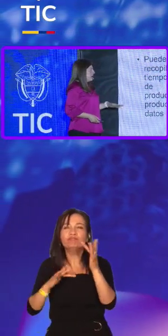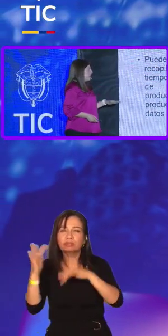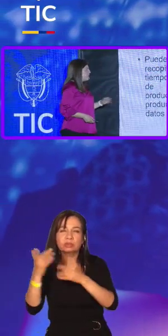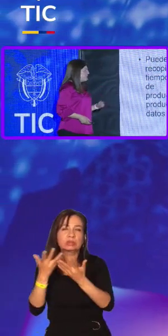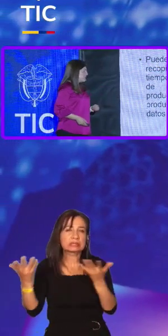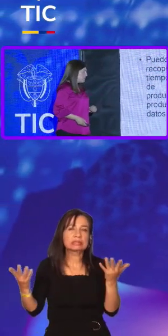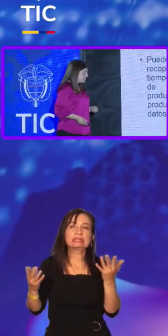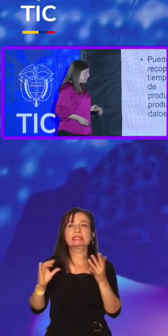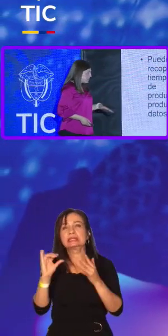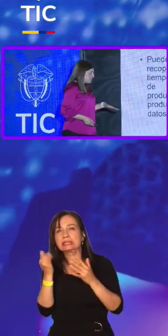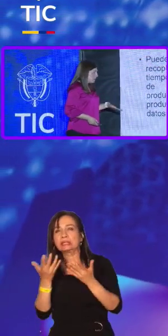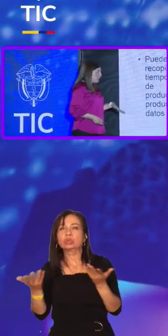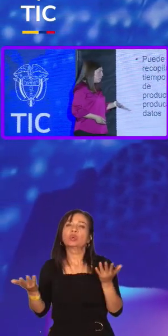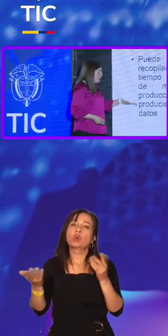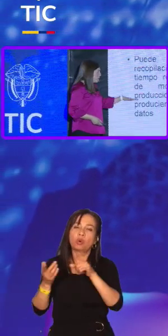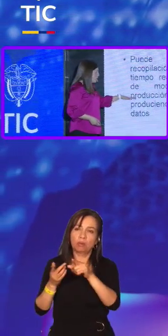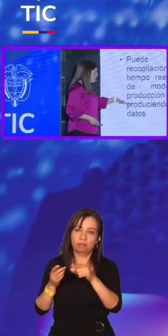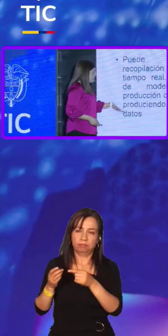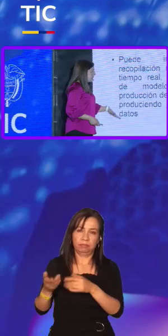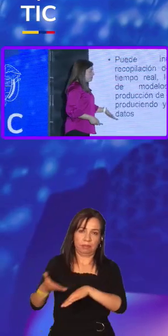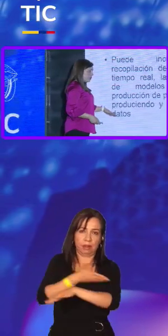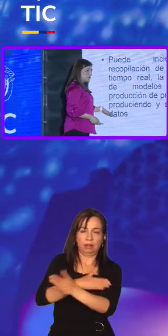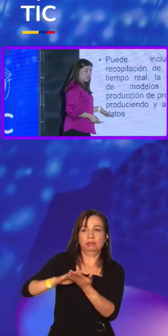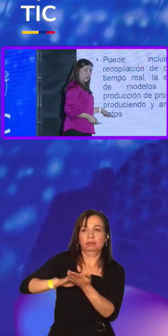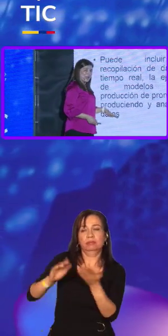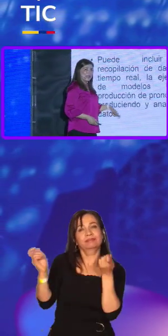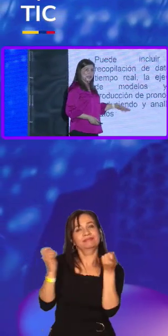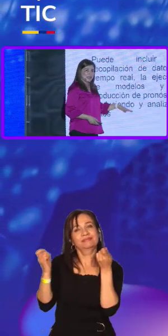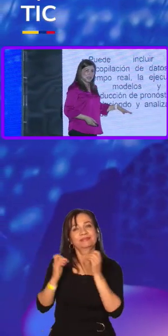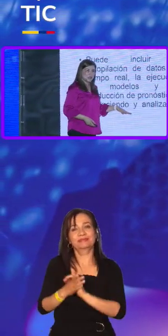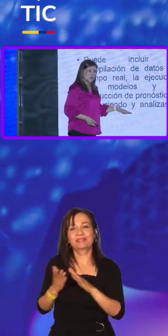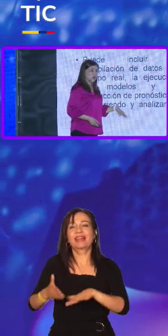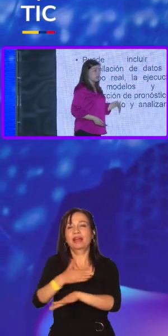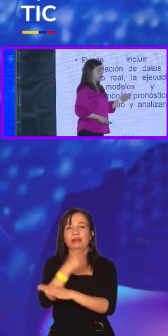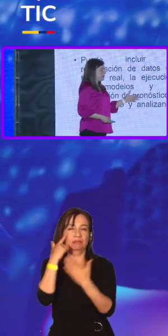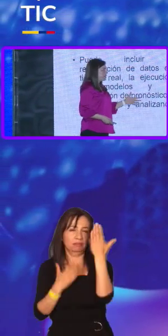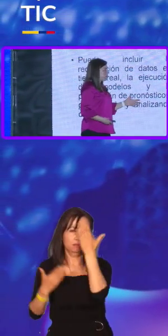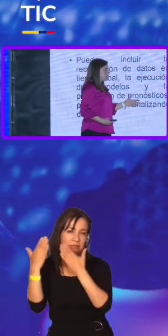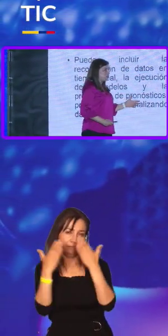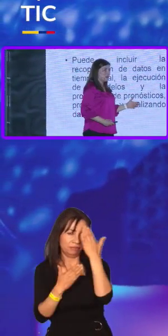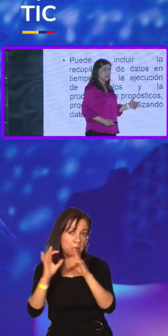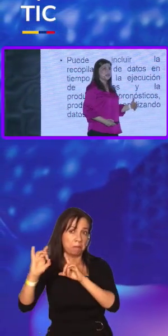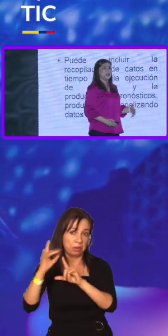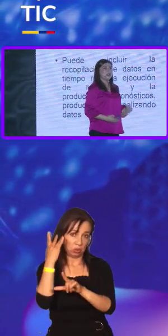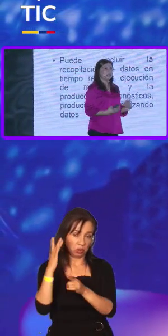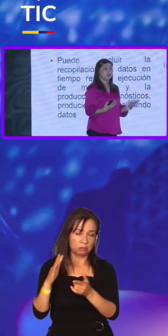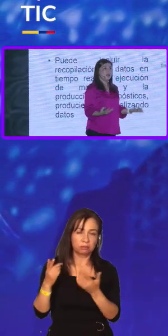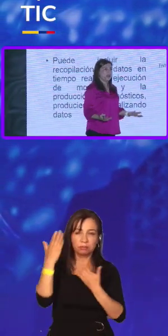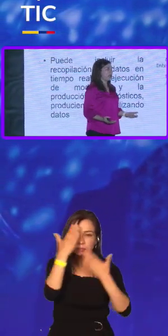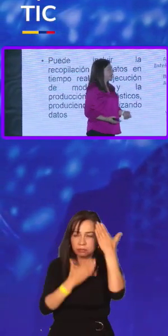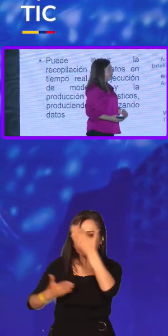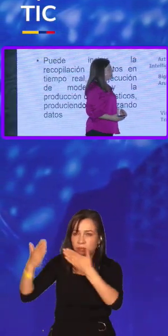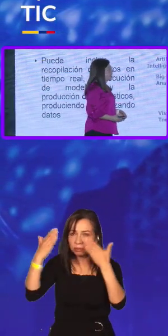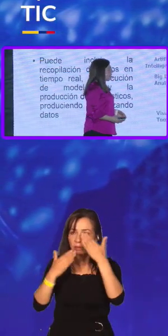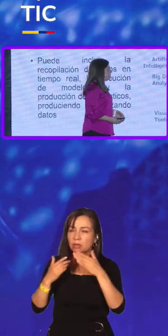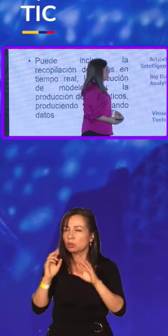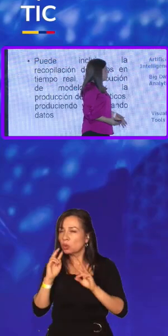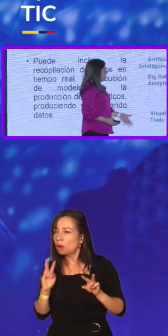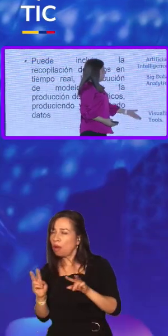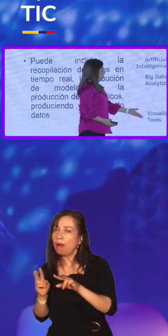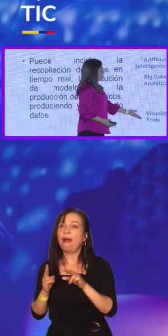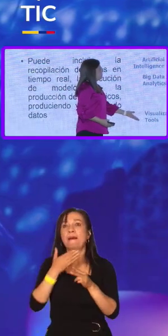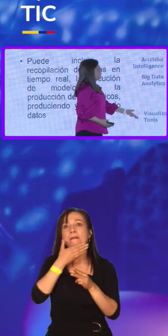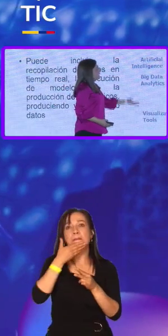qué. Entonces, podemos pronosticar, analizar situaciones, prever situaciones y simular